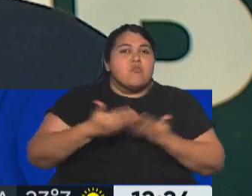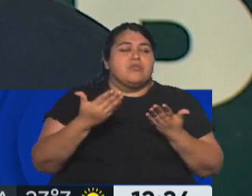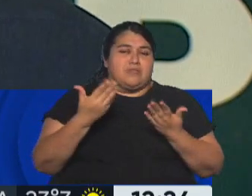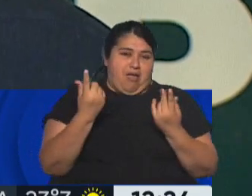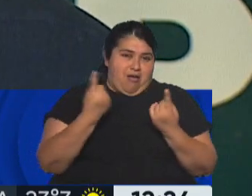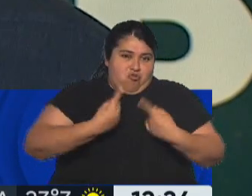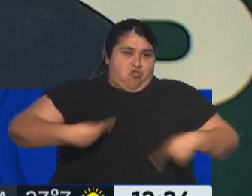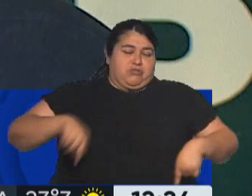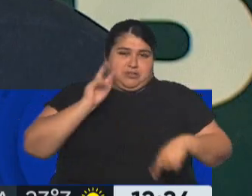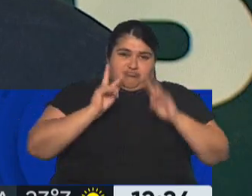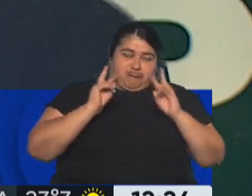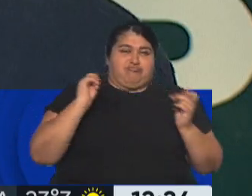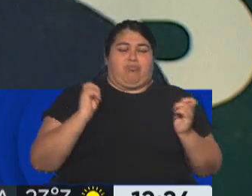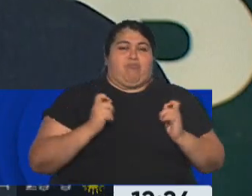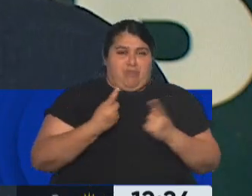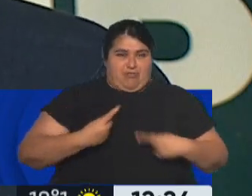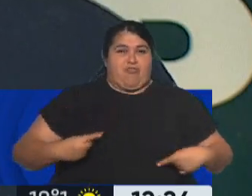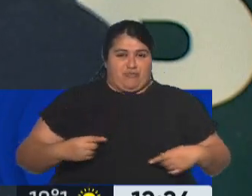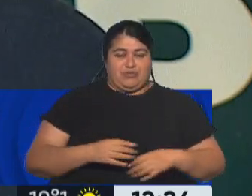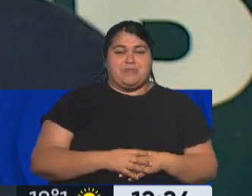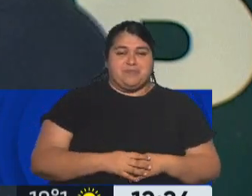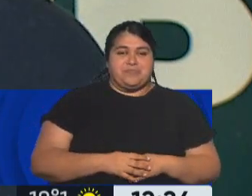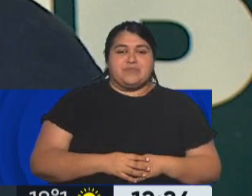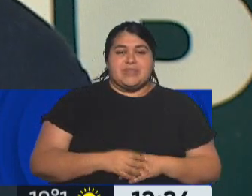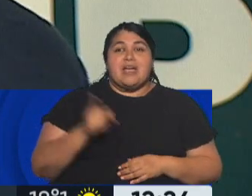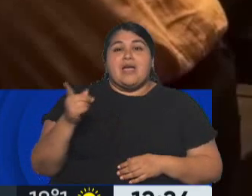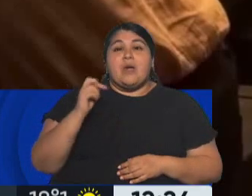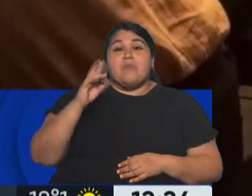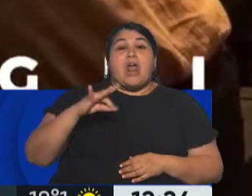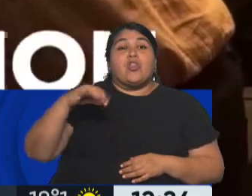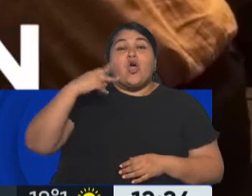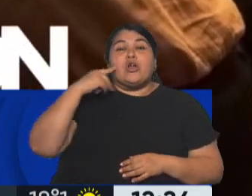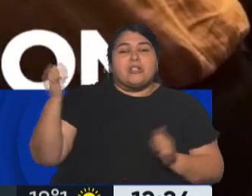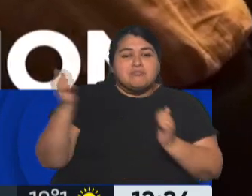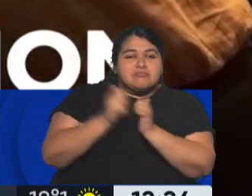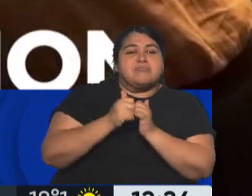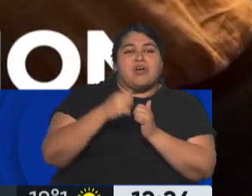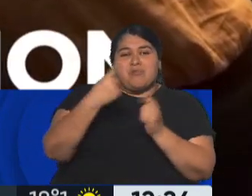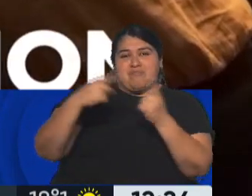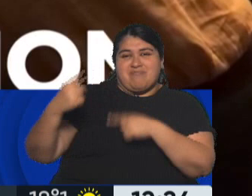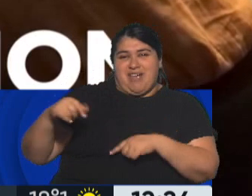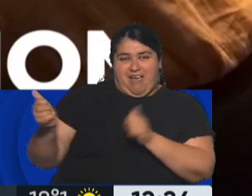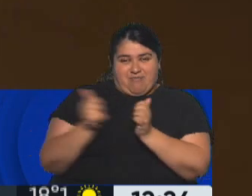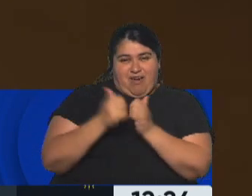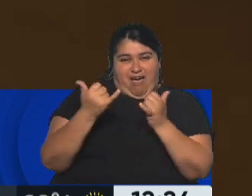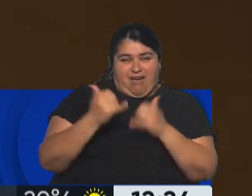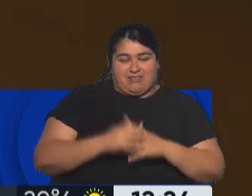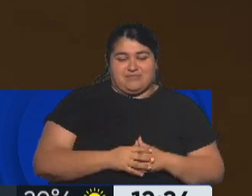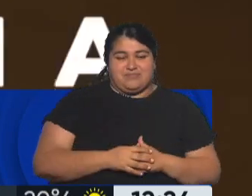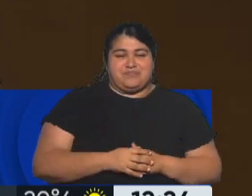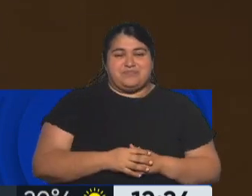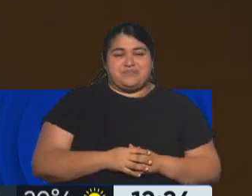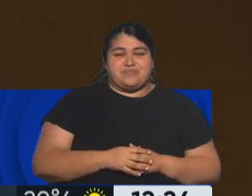muchas cosas en este caso por supuesto mucho más ventajoso que tenerlo a brandoni al lado tengo a Fernando metili yo creo